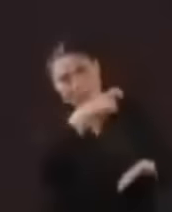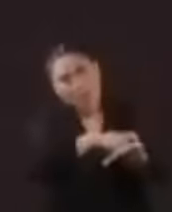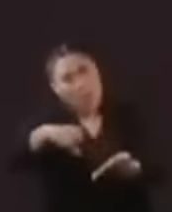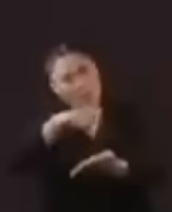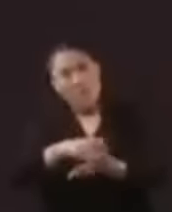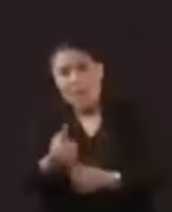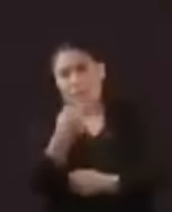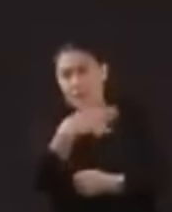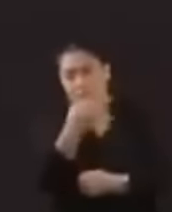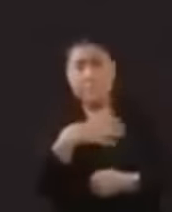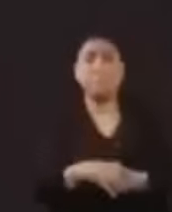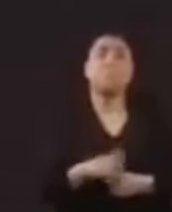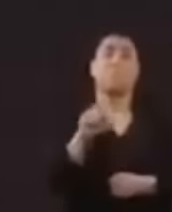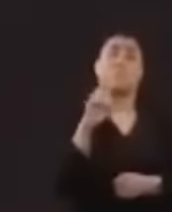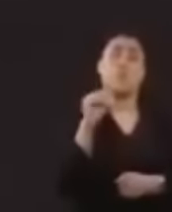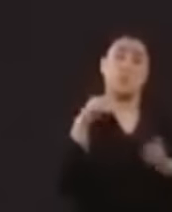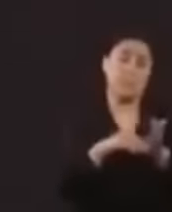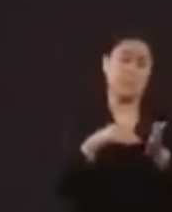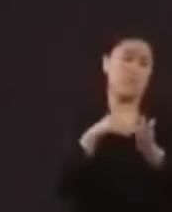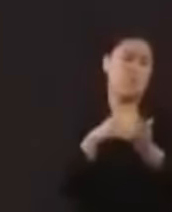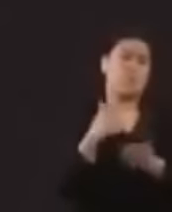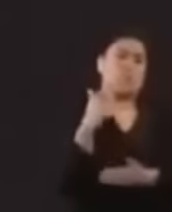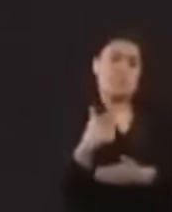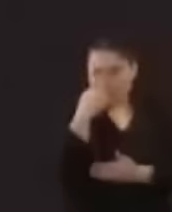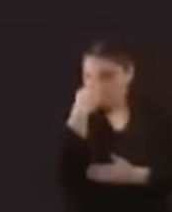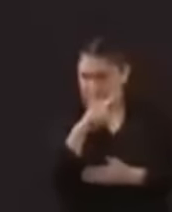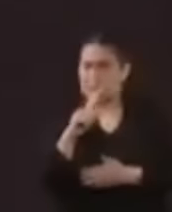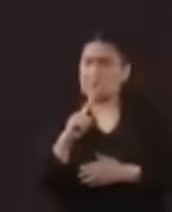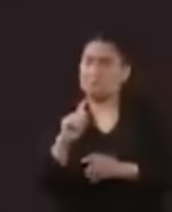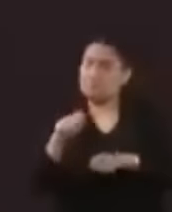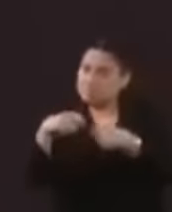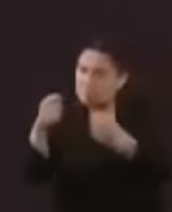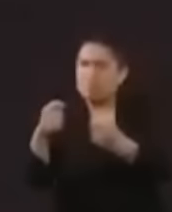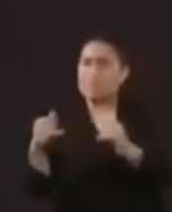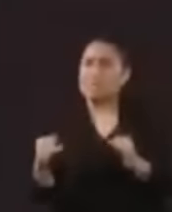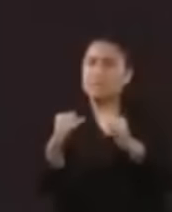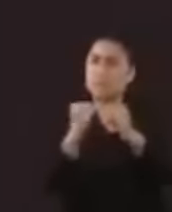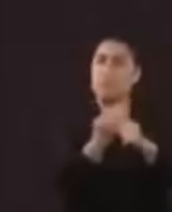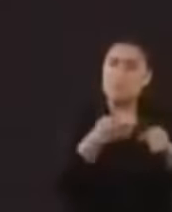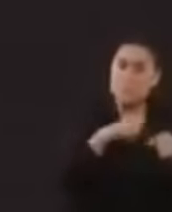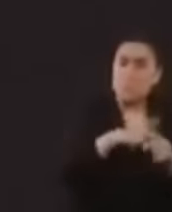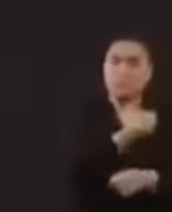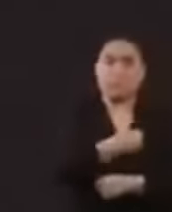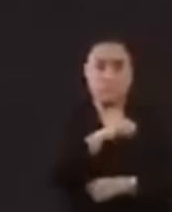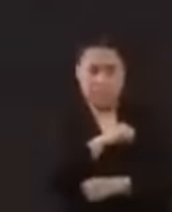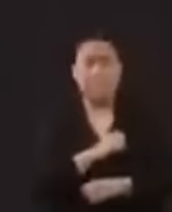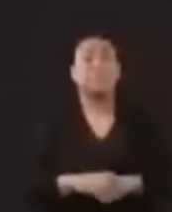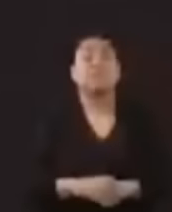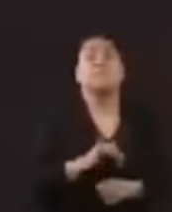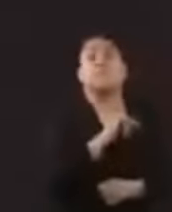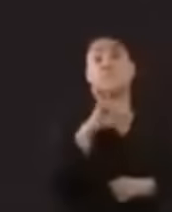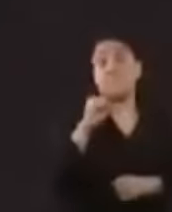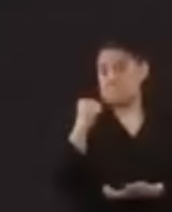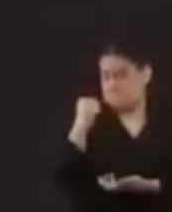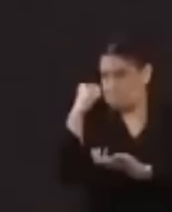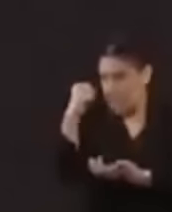medicamentos, 29,000 millones de pesos para fortalecer institutos de salud y hospitales, un aumento en el IMSS de